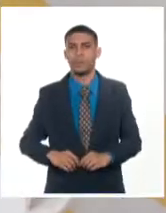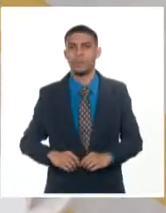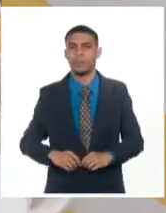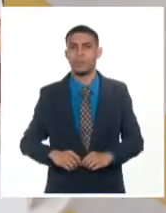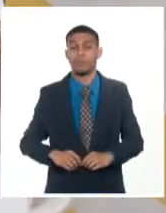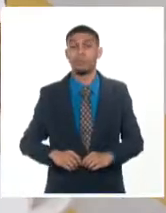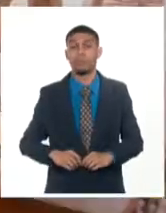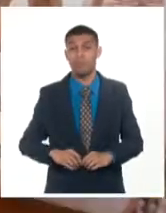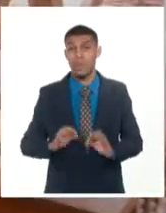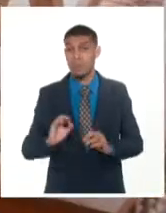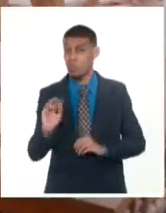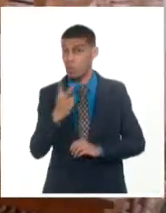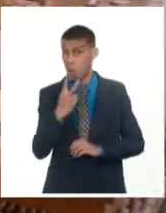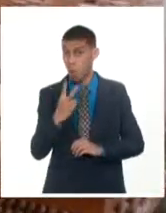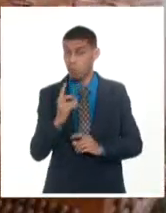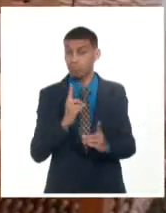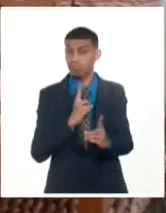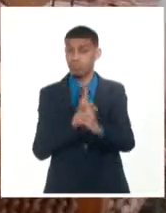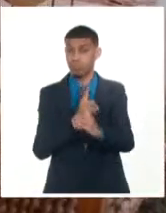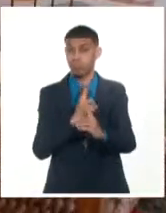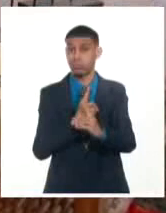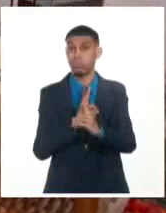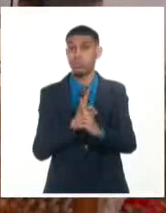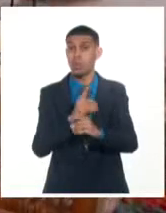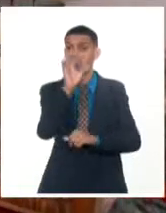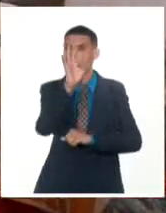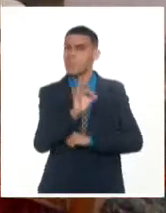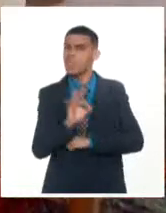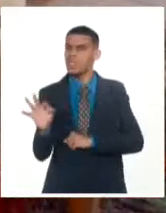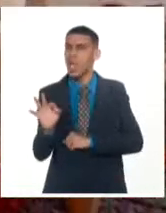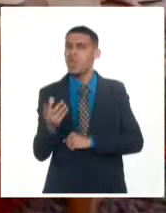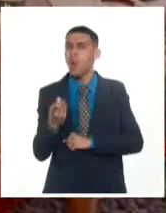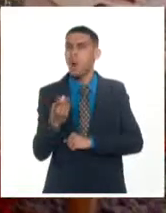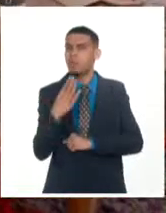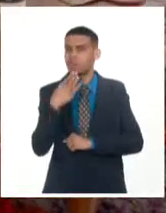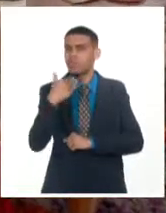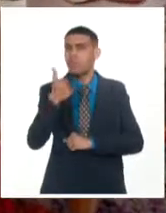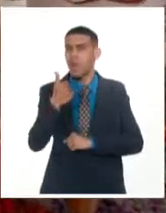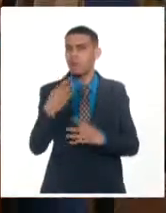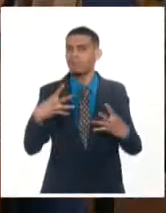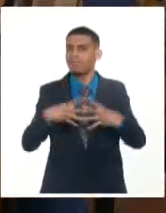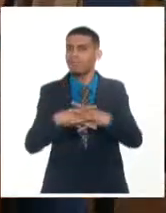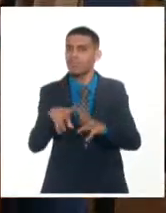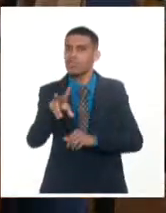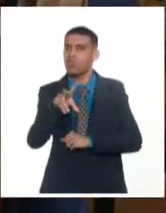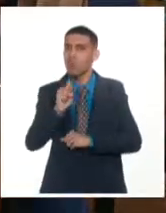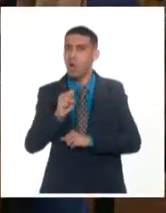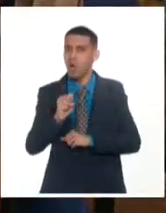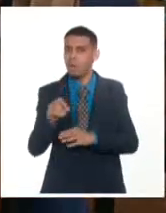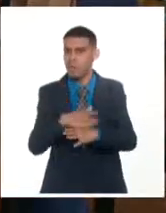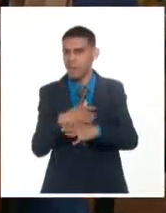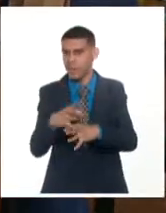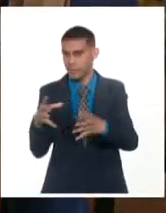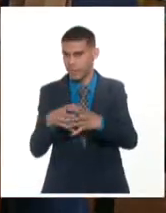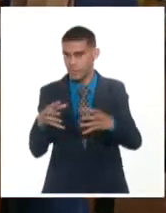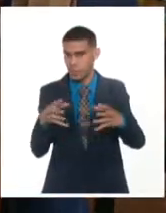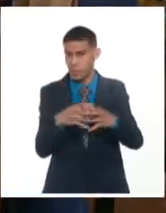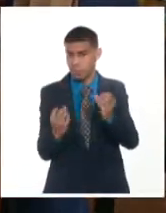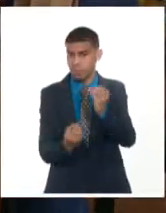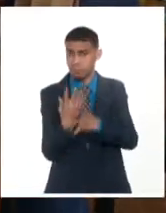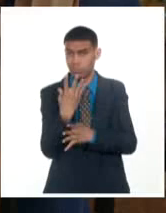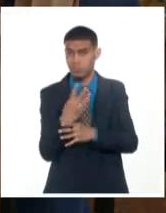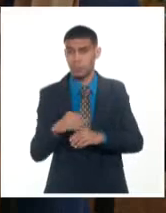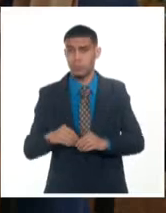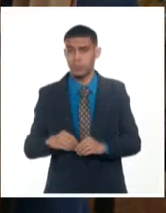Este segundo foro de negocios Génesis Diseño permitió crear conexiones y alianzas entre los grupos creativos presentes y